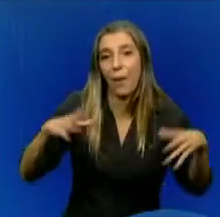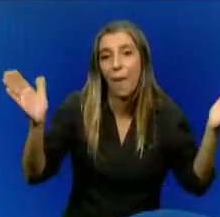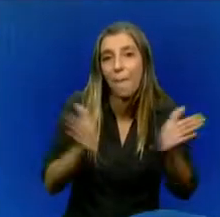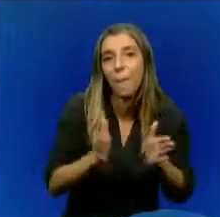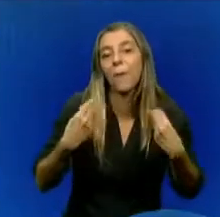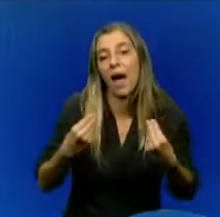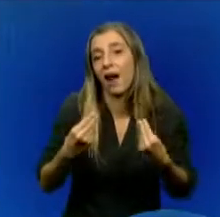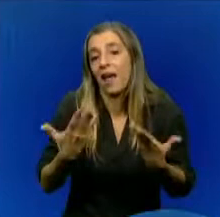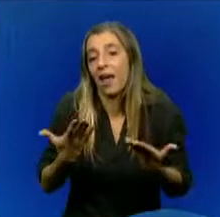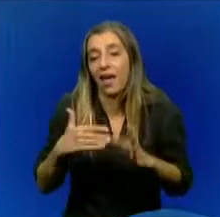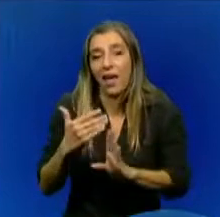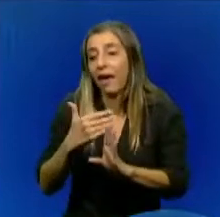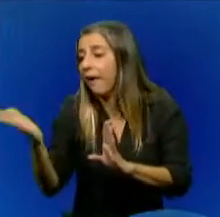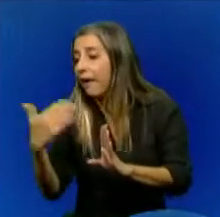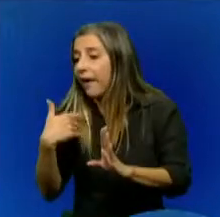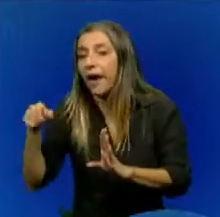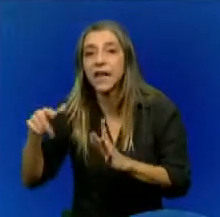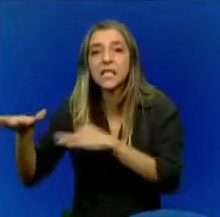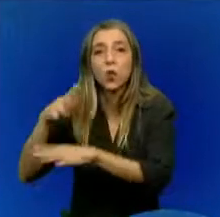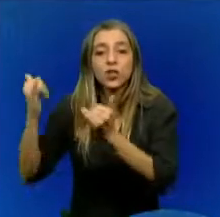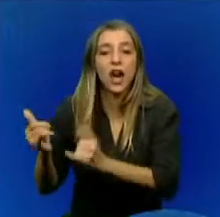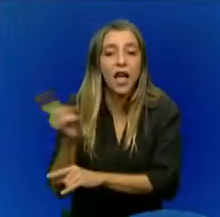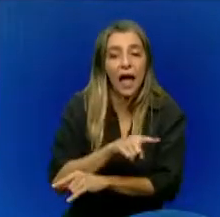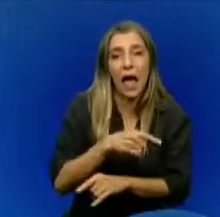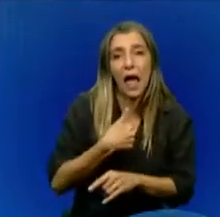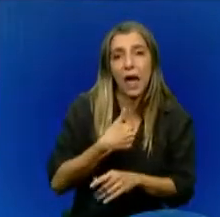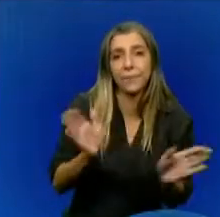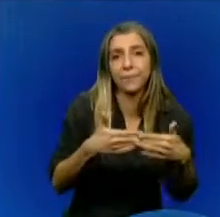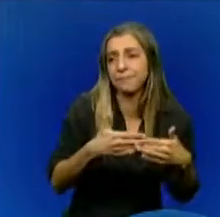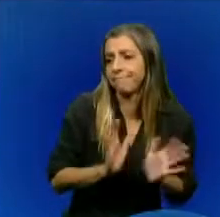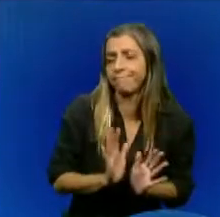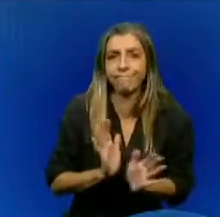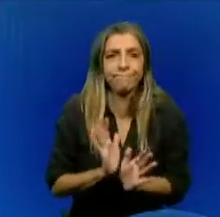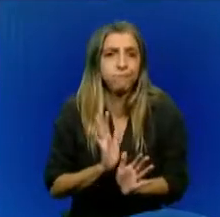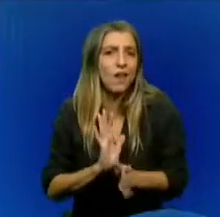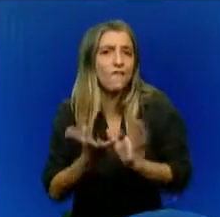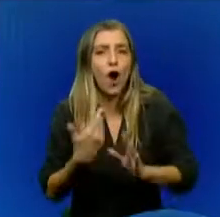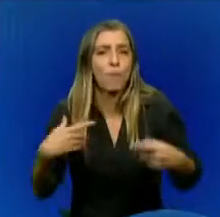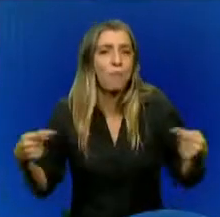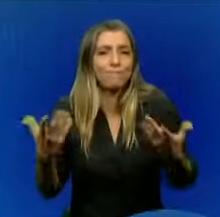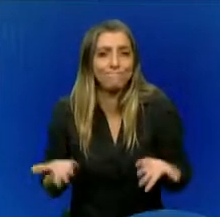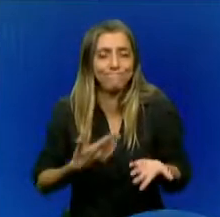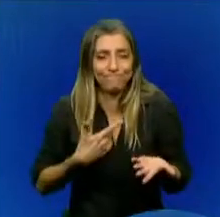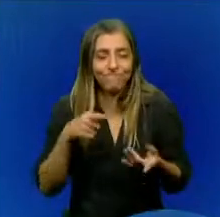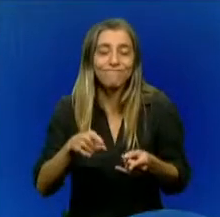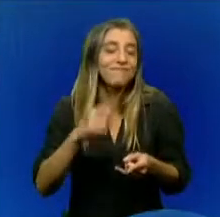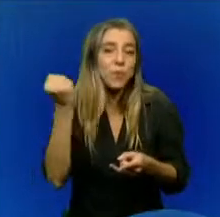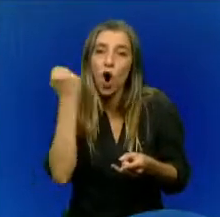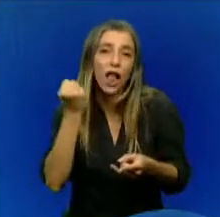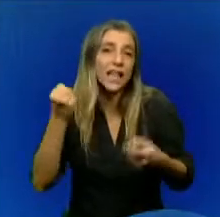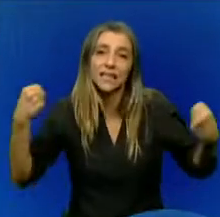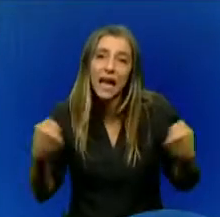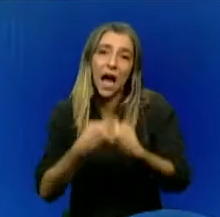avenida no funciona, no tiene ninguna posibilidad de éxito. Necesitamos que estos consensos que hoy hemos conseguido en esto y que